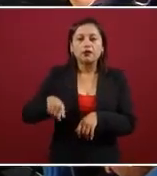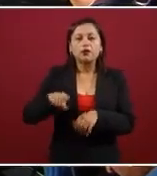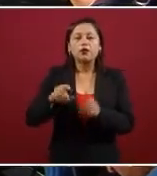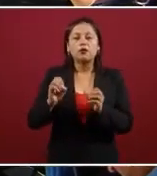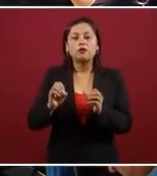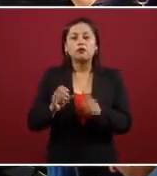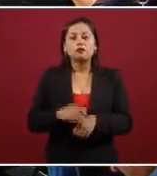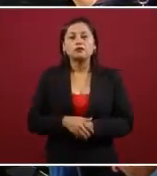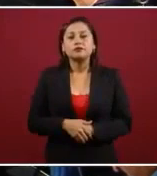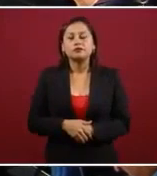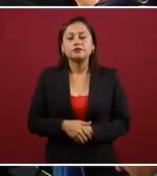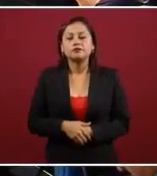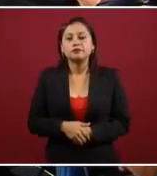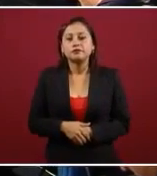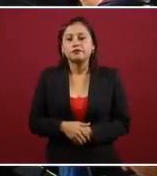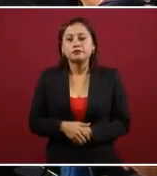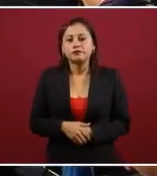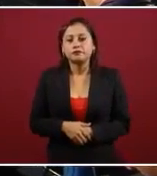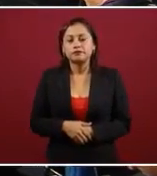a